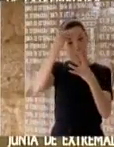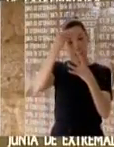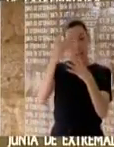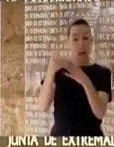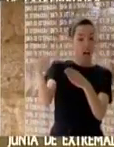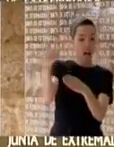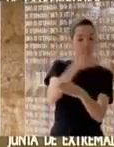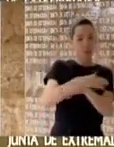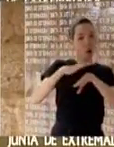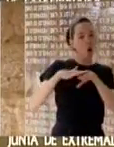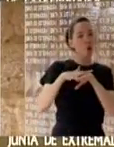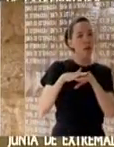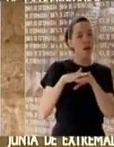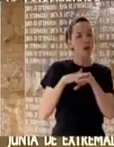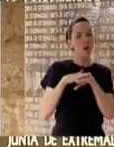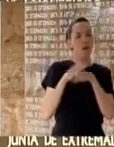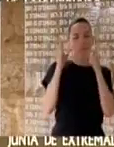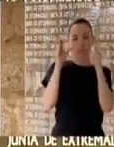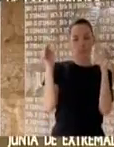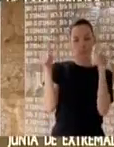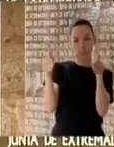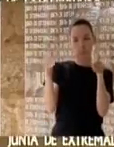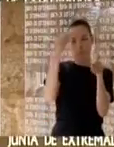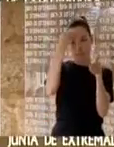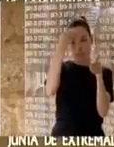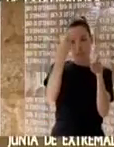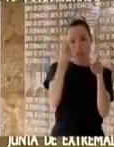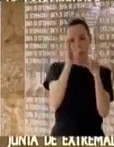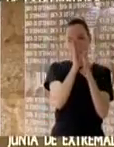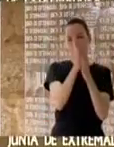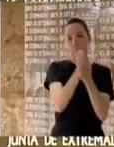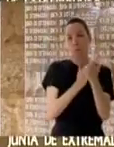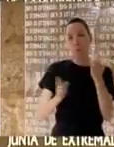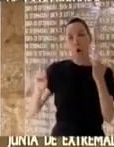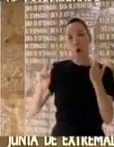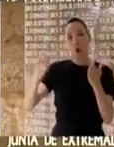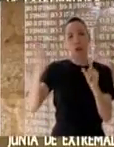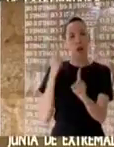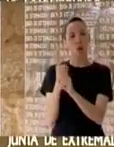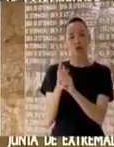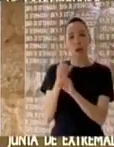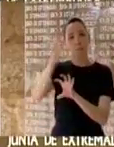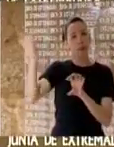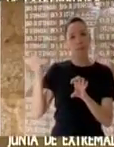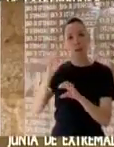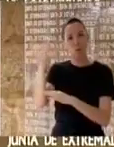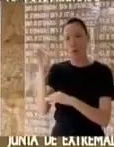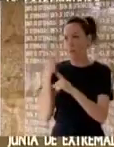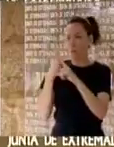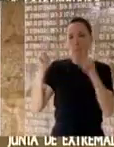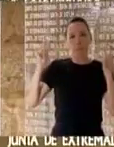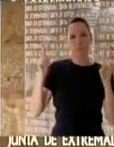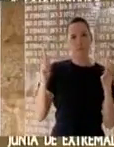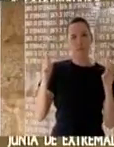la proyección de inversión va en sentido contrario a lo que están haciendo otros gobiernos de Europa. Vamos a una